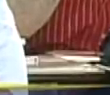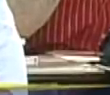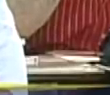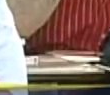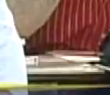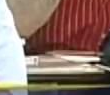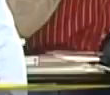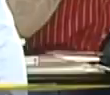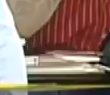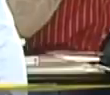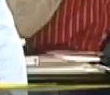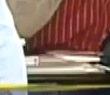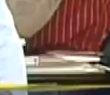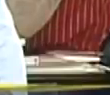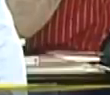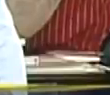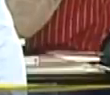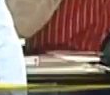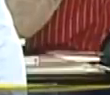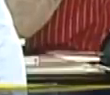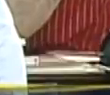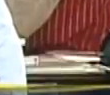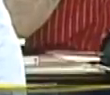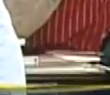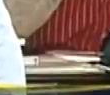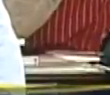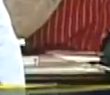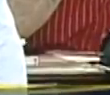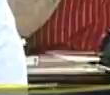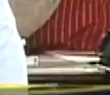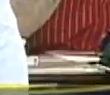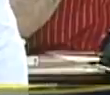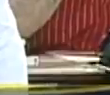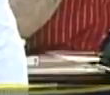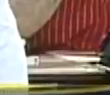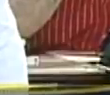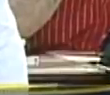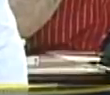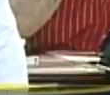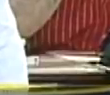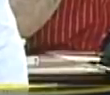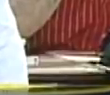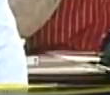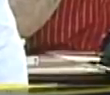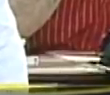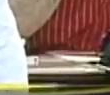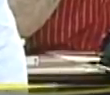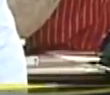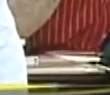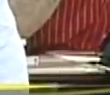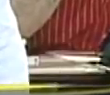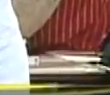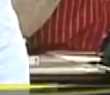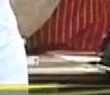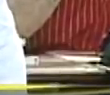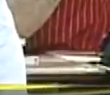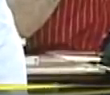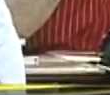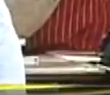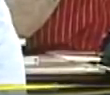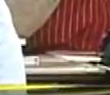239 escuelas dependientes de la gobernación, todas desatendidas. No hay una escuela de la gobernación que se pueda decir durante tiempo